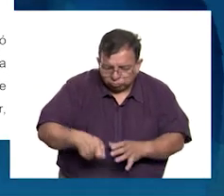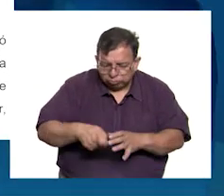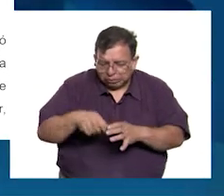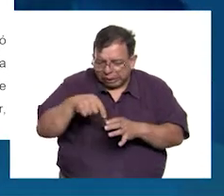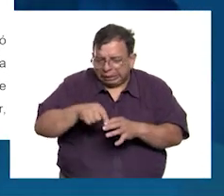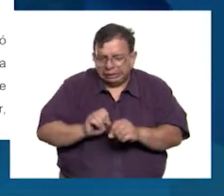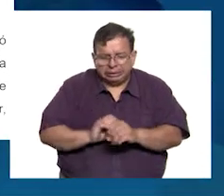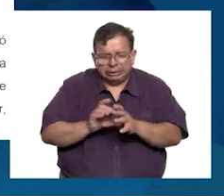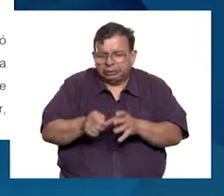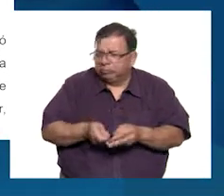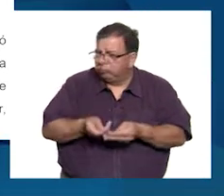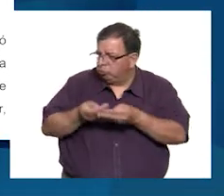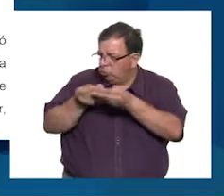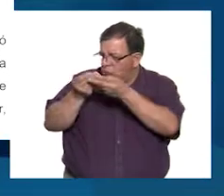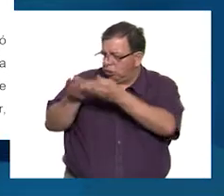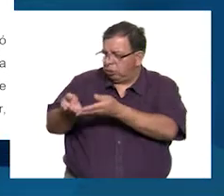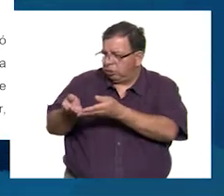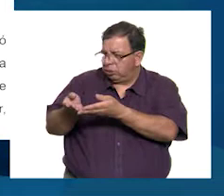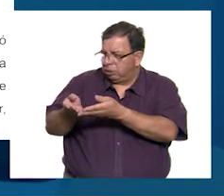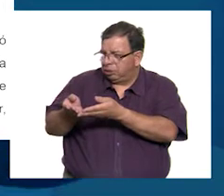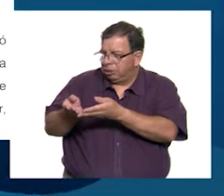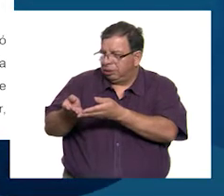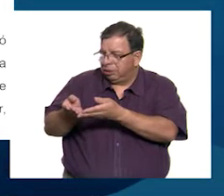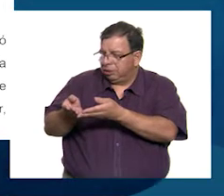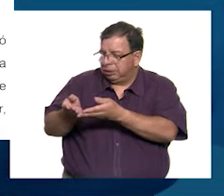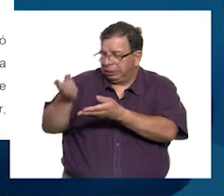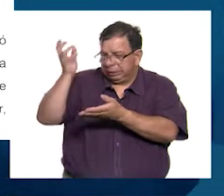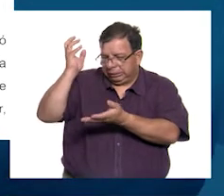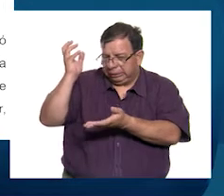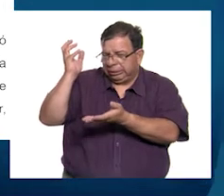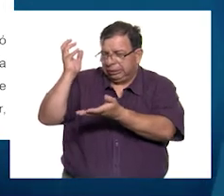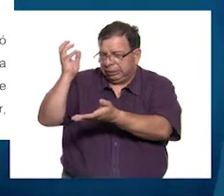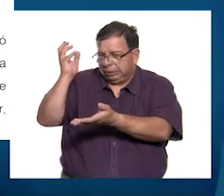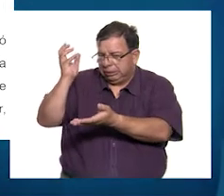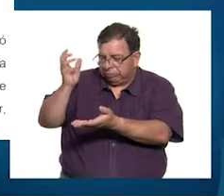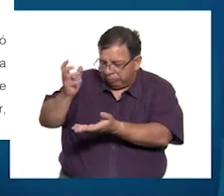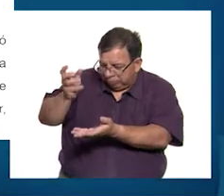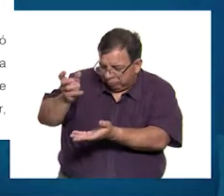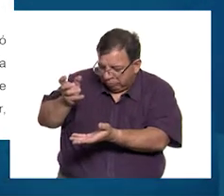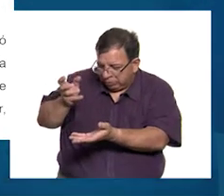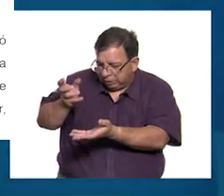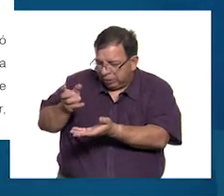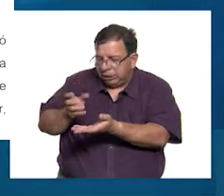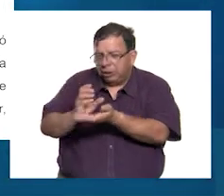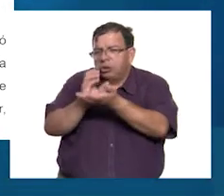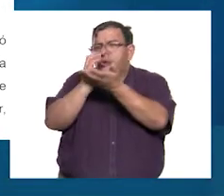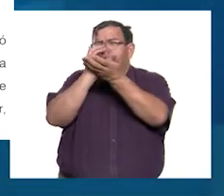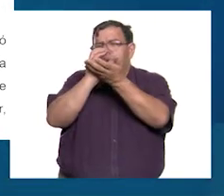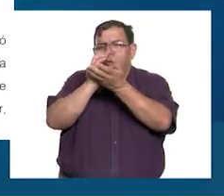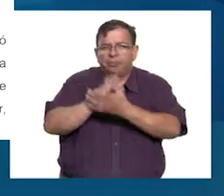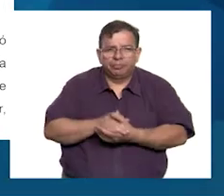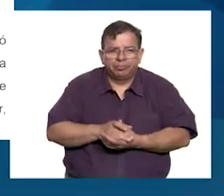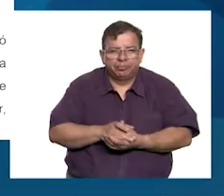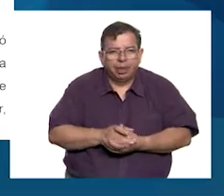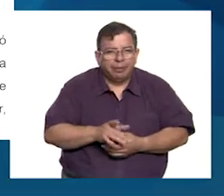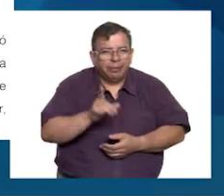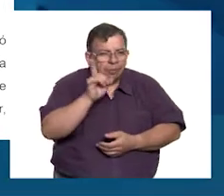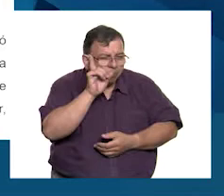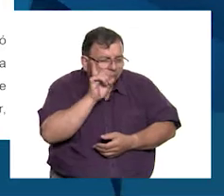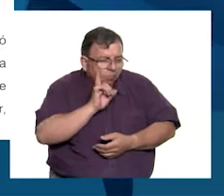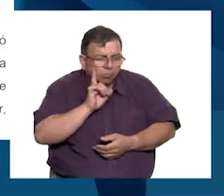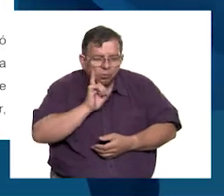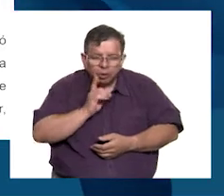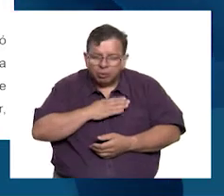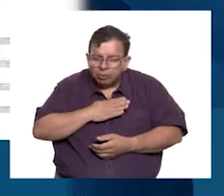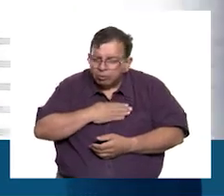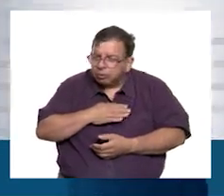de la fuente y se la ofreció, sin dejar de sostener el canto para que pudiera beber más a gusto. La buena mujer, después de